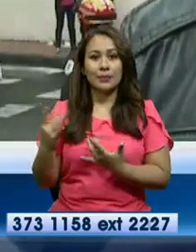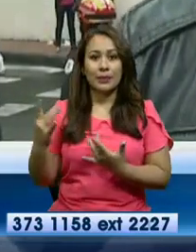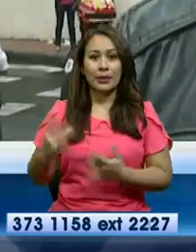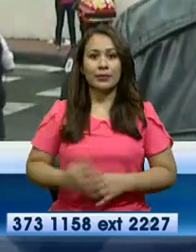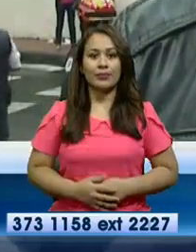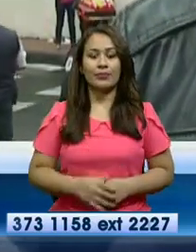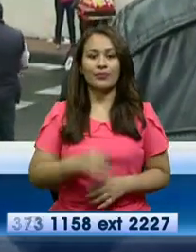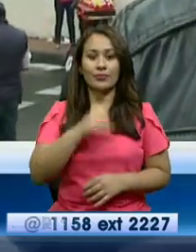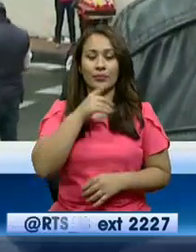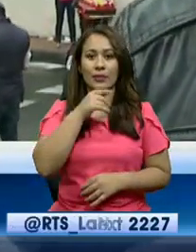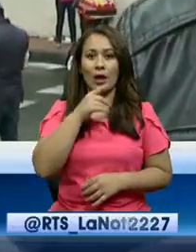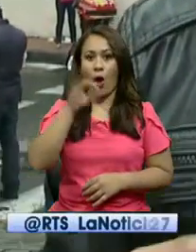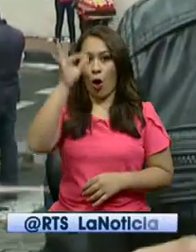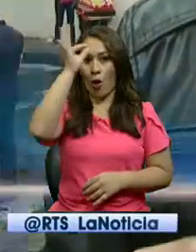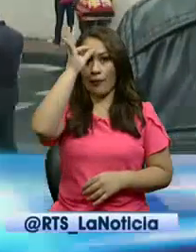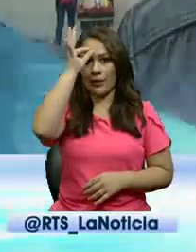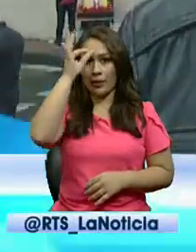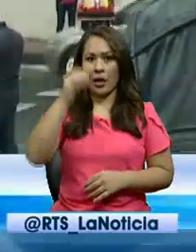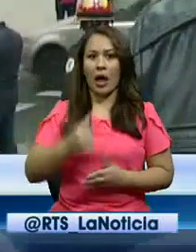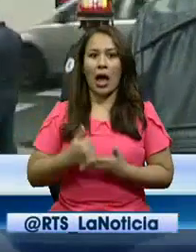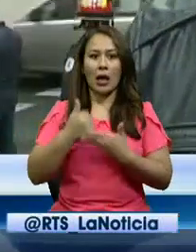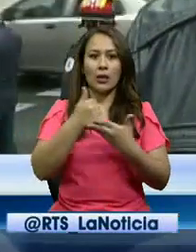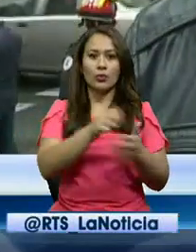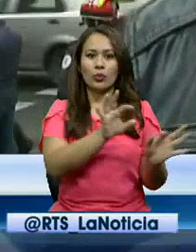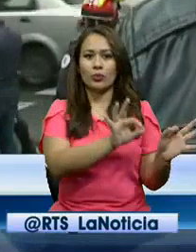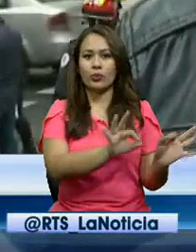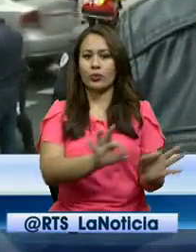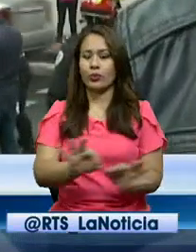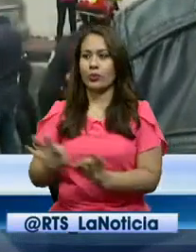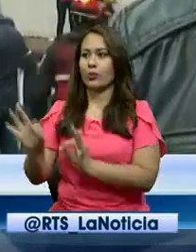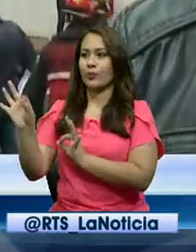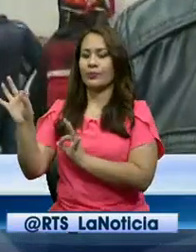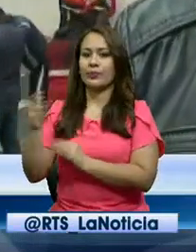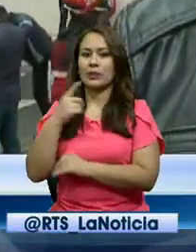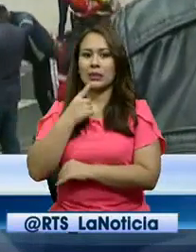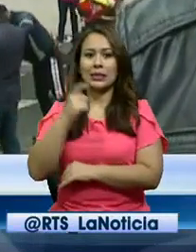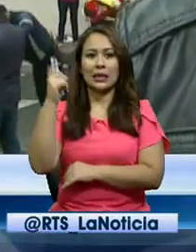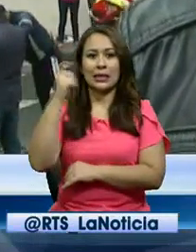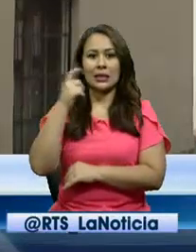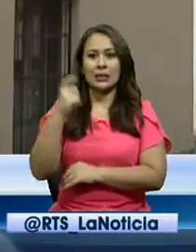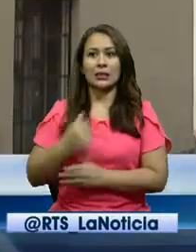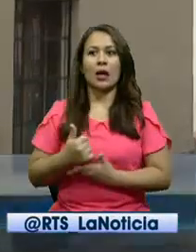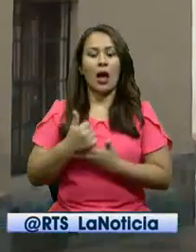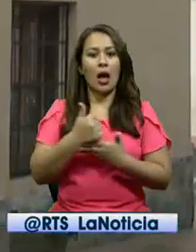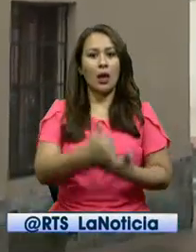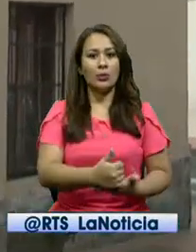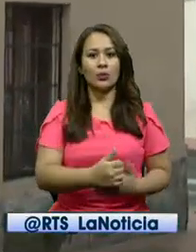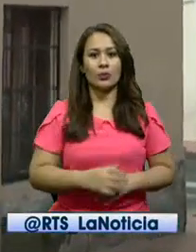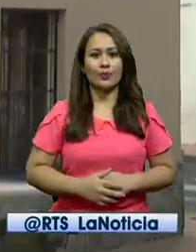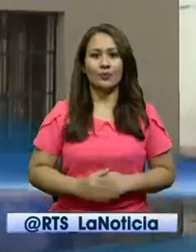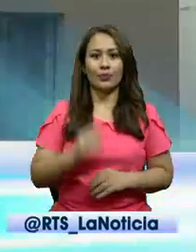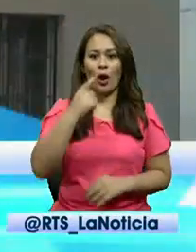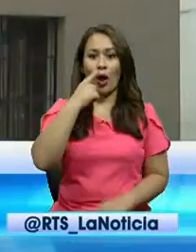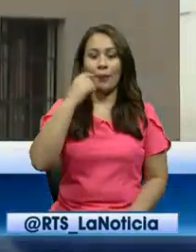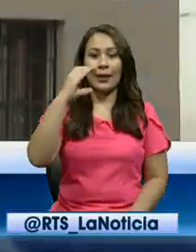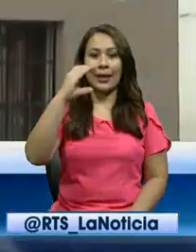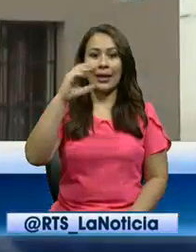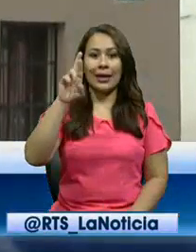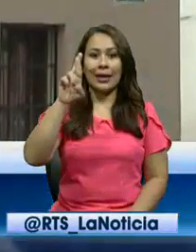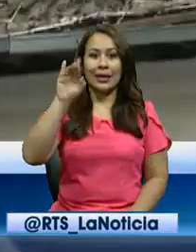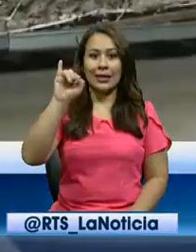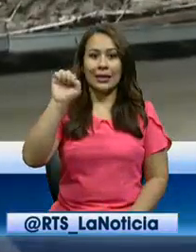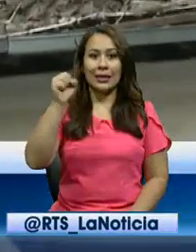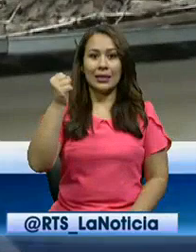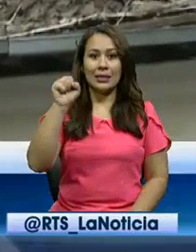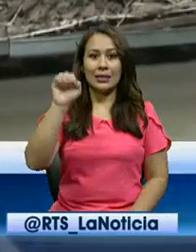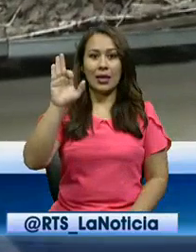se le está esperando que nos activen un hospital público para trasladarle, porque me dice bomberos que requieren evaluación médica. Cristian Rivera, del COE metropolitano, hace